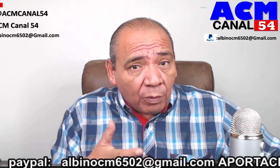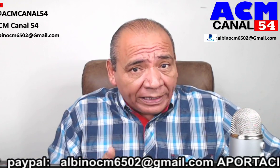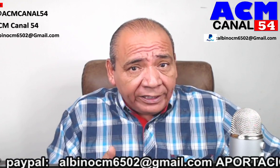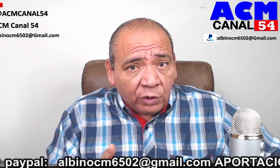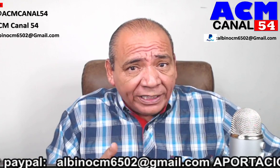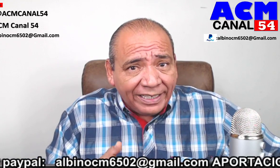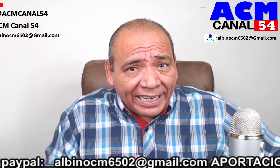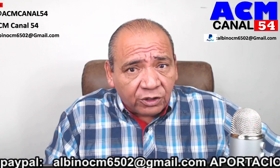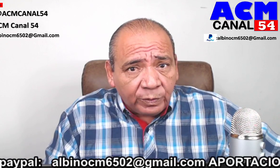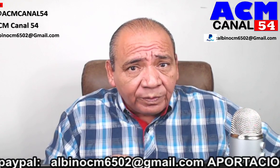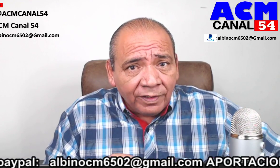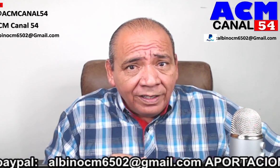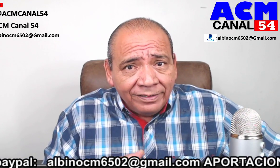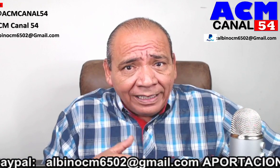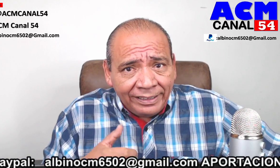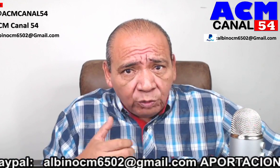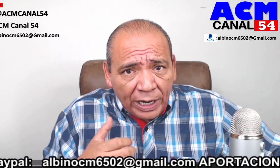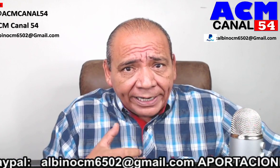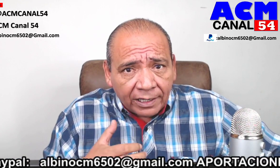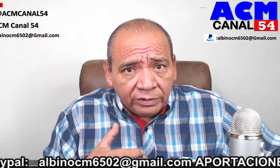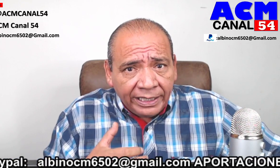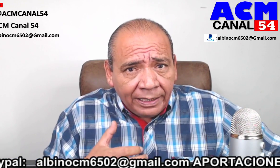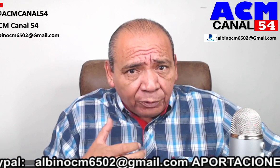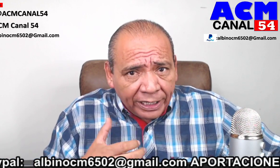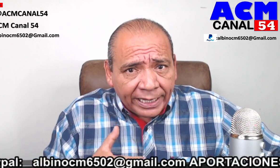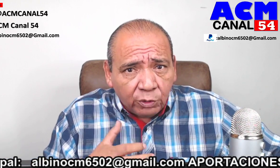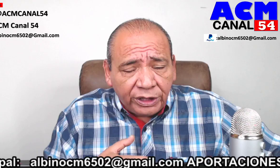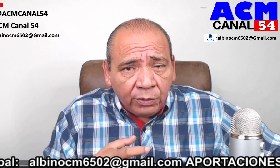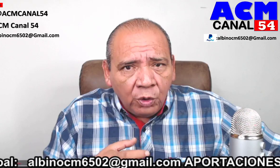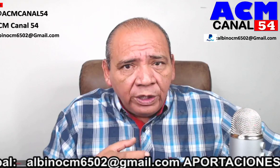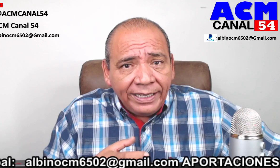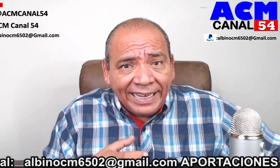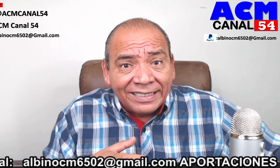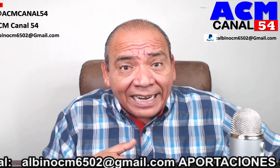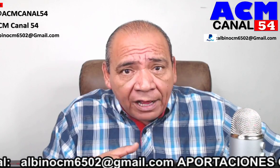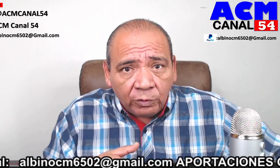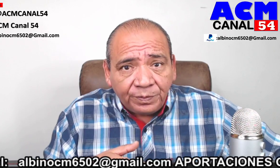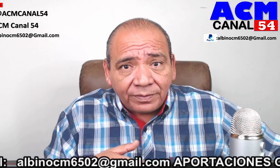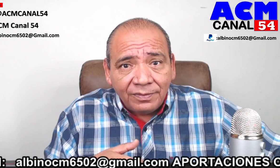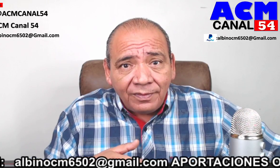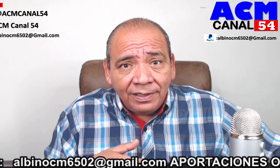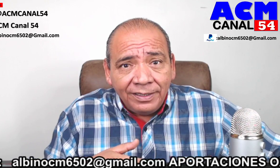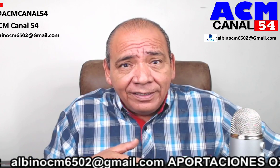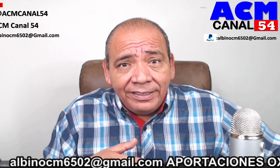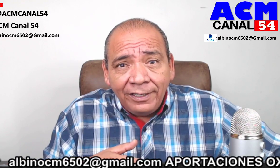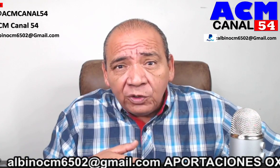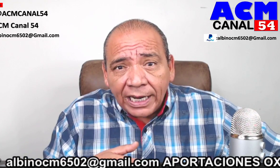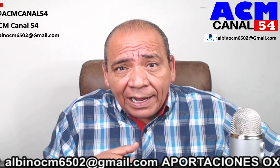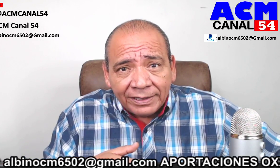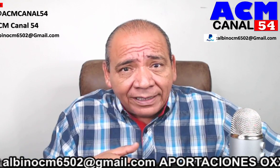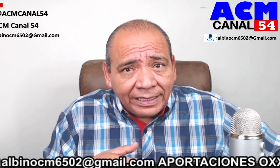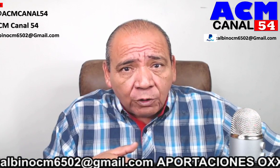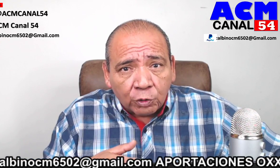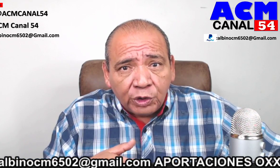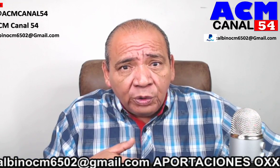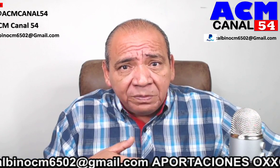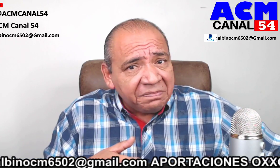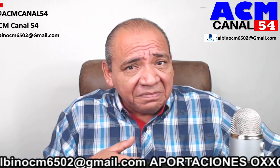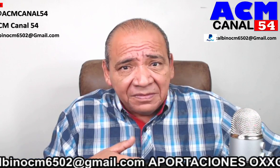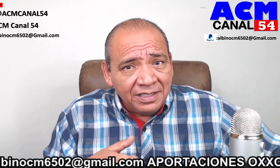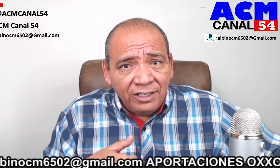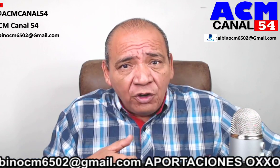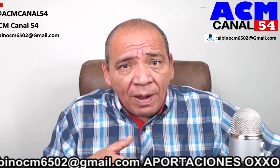trabajo diplomático, en este caso, del titular del Poder Ejecutivo, es claro. Si no se acaba tanta